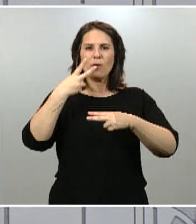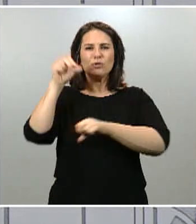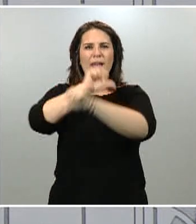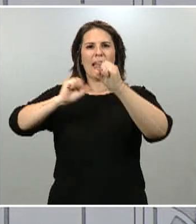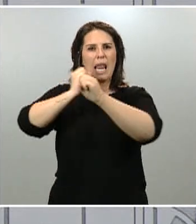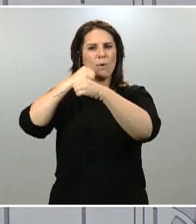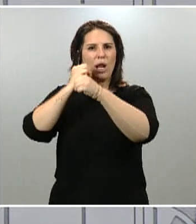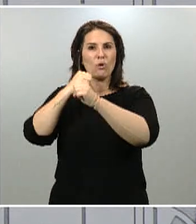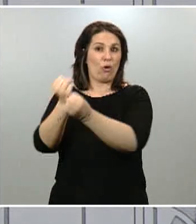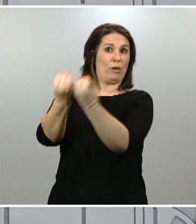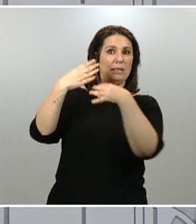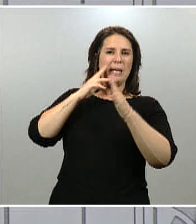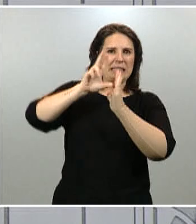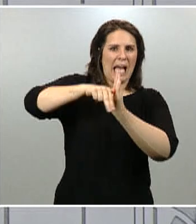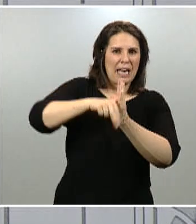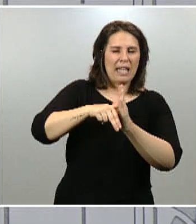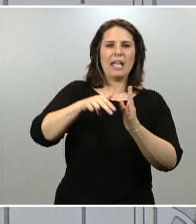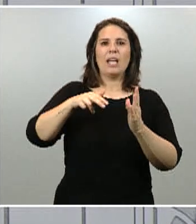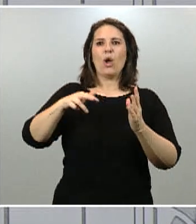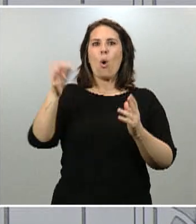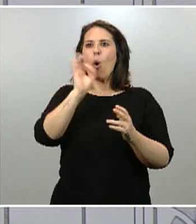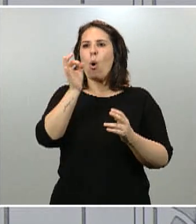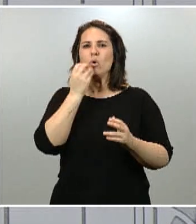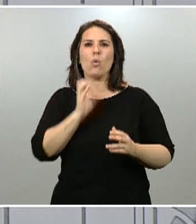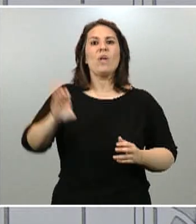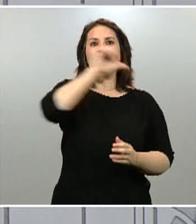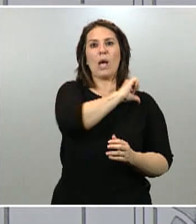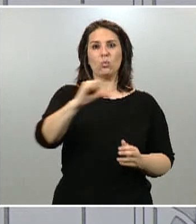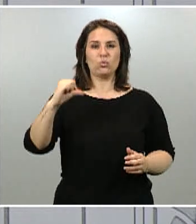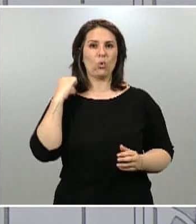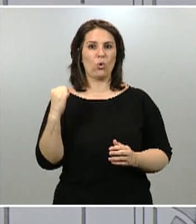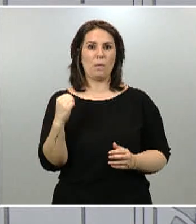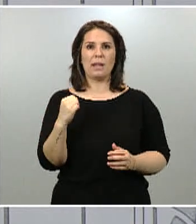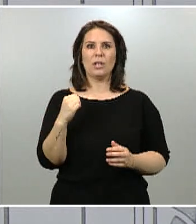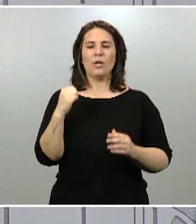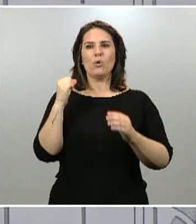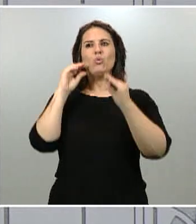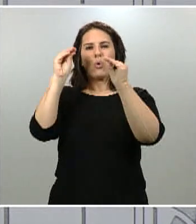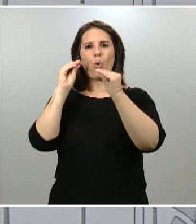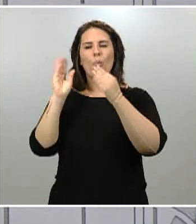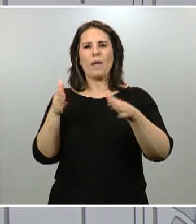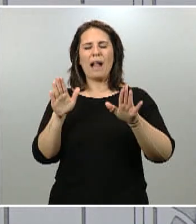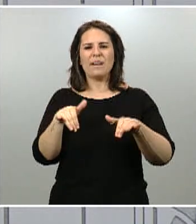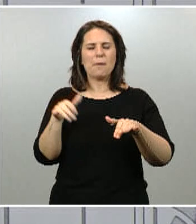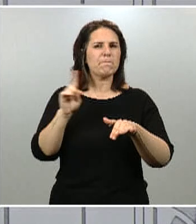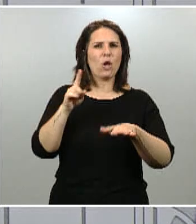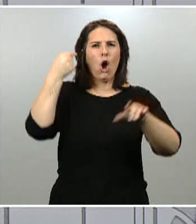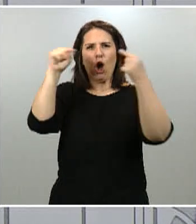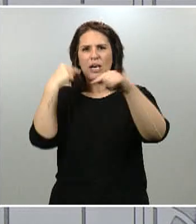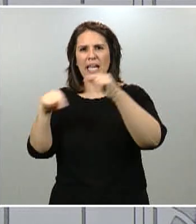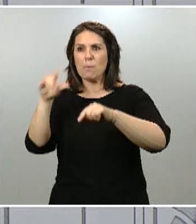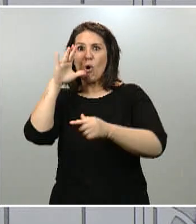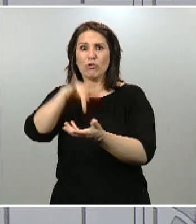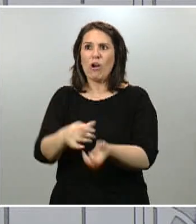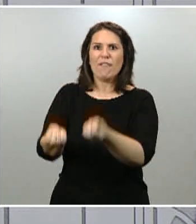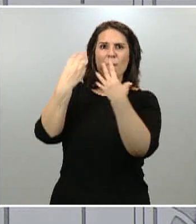previsto o cuando las comunidades autónomas a lo mejor corrigen sus series de datos porque han recibido información o porque ahora